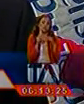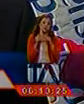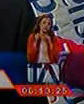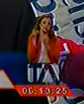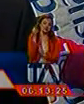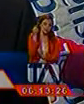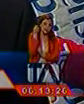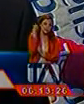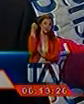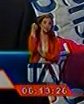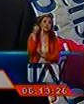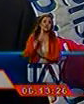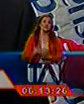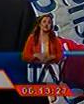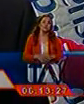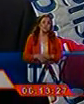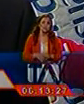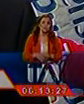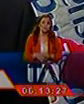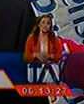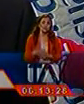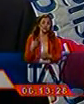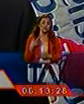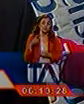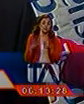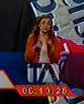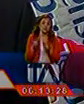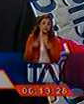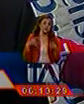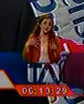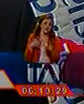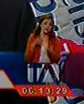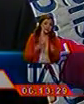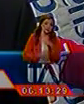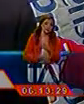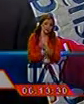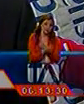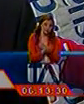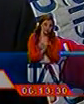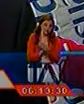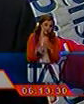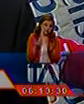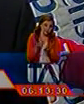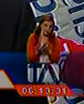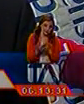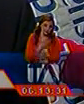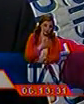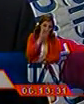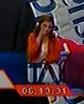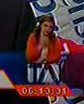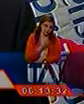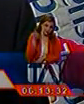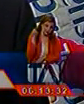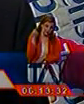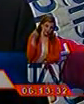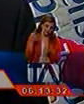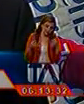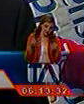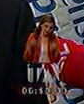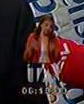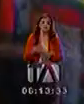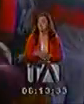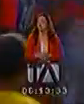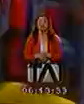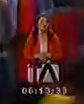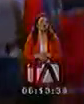antecedente penal justifica que sus ciudadanos se tomen la justicia por mano propia. Pacheco hizo un llamado especial